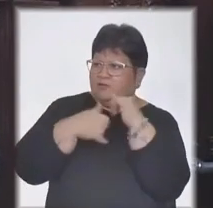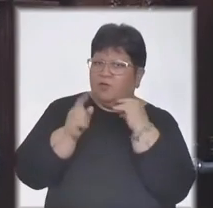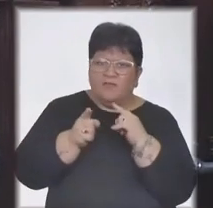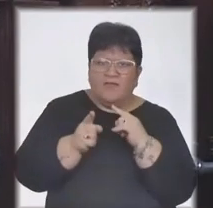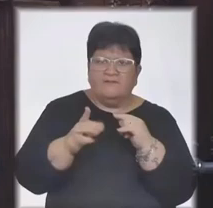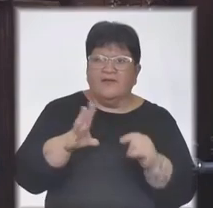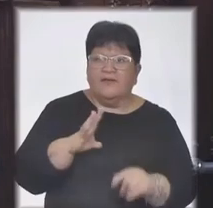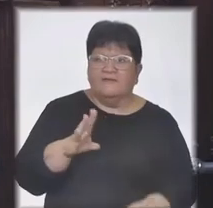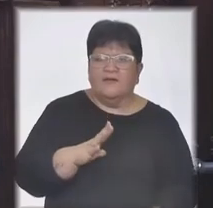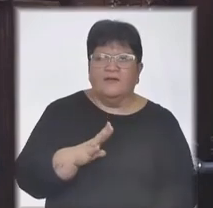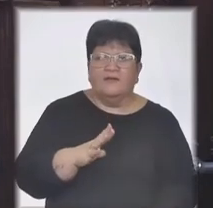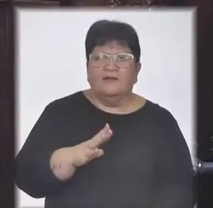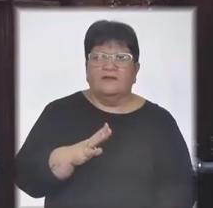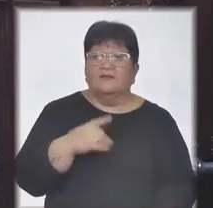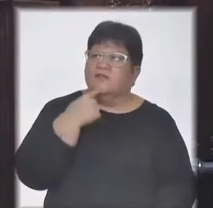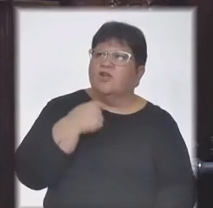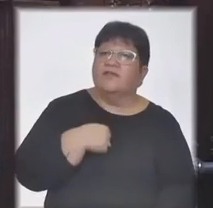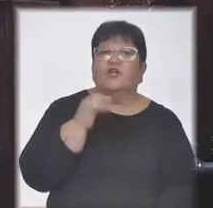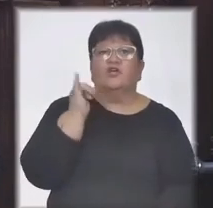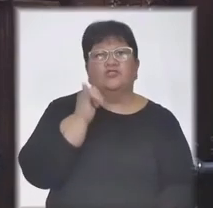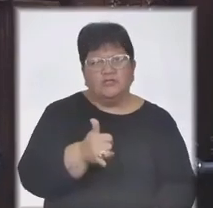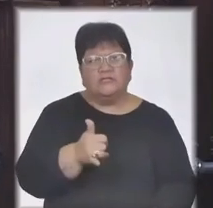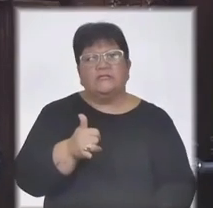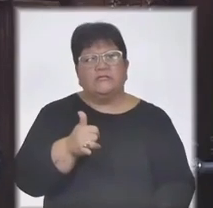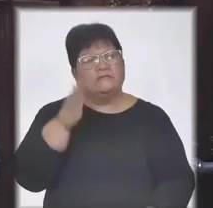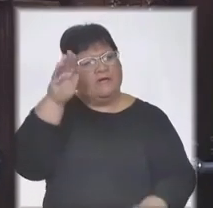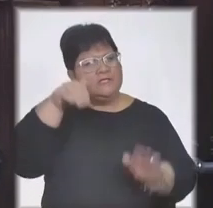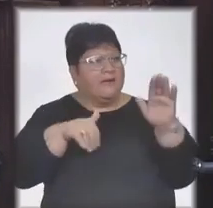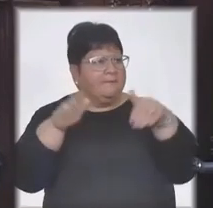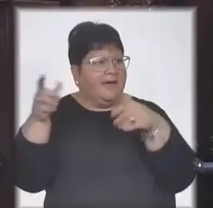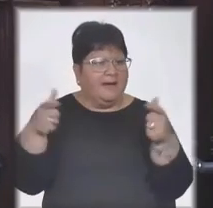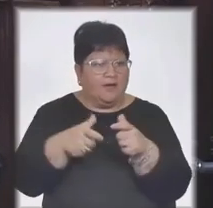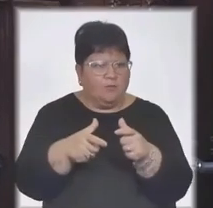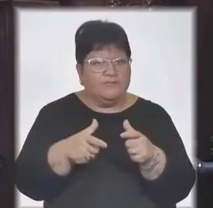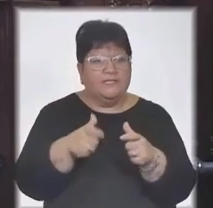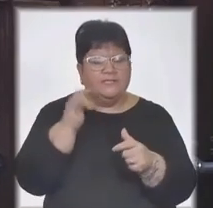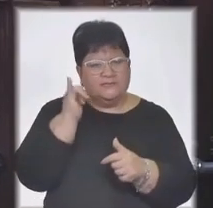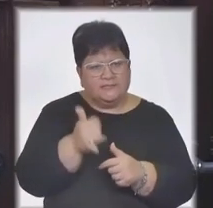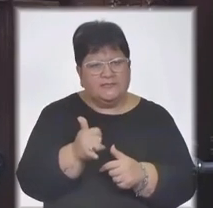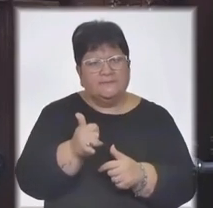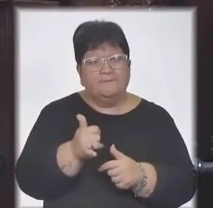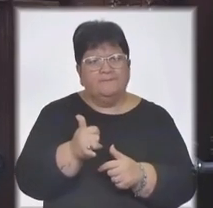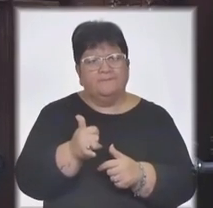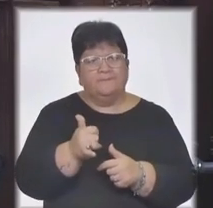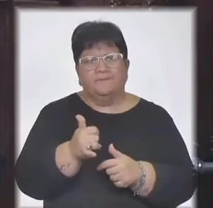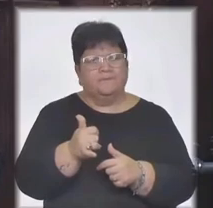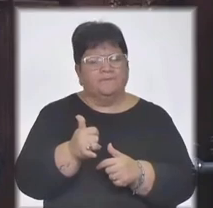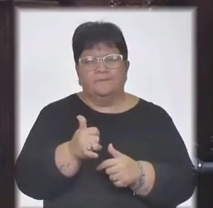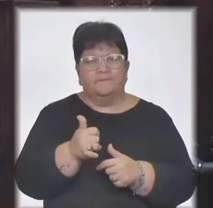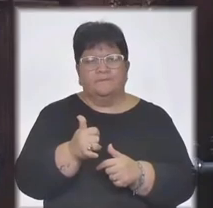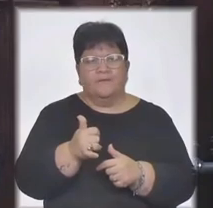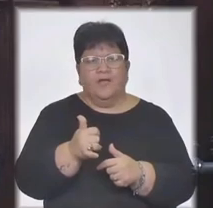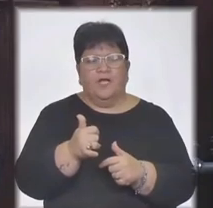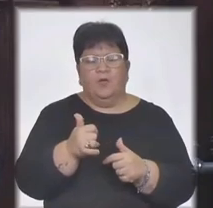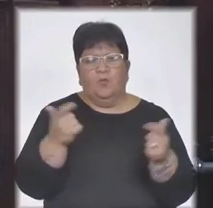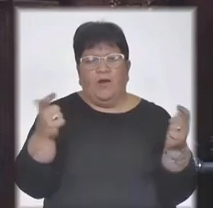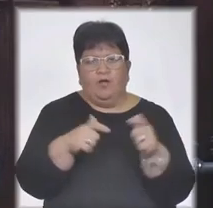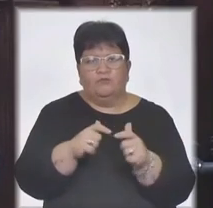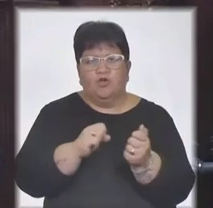sentido, en un principio se nos dijo que se iba a convocar un ámbito, el ámbito de los coordinadores, y hasta la fecha no se convocó.